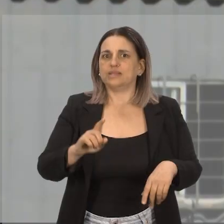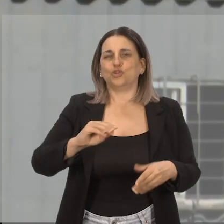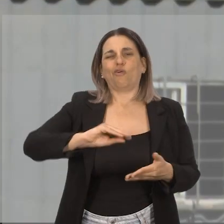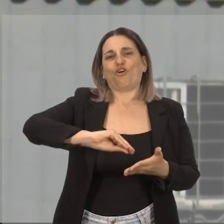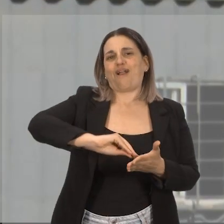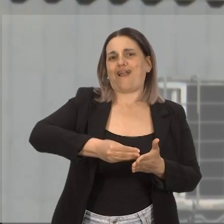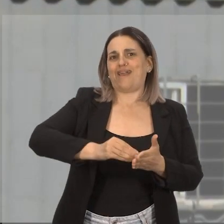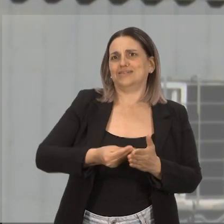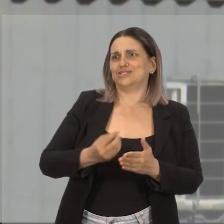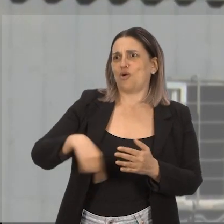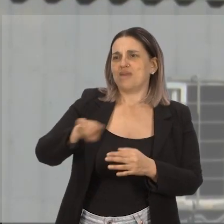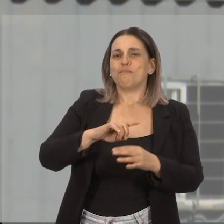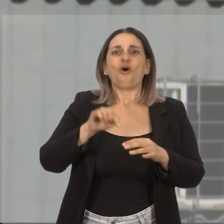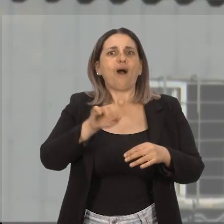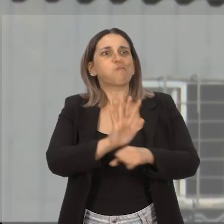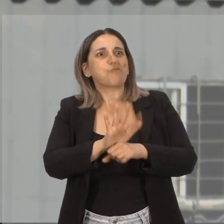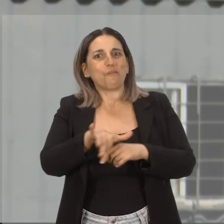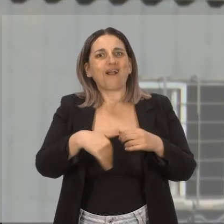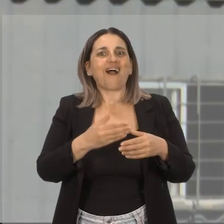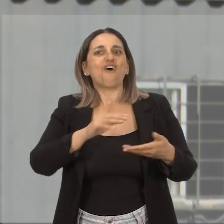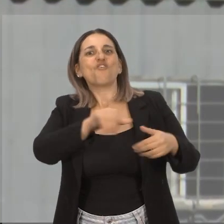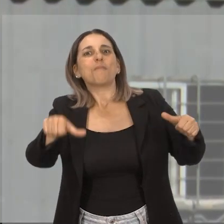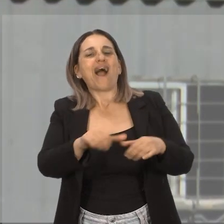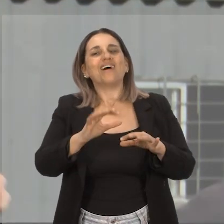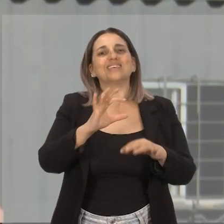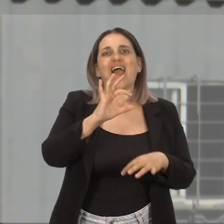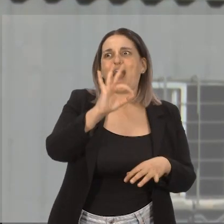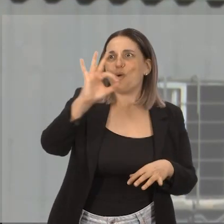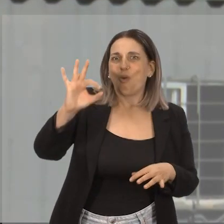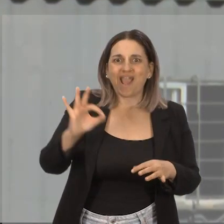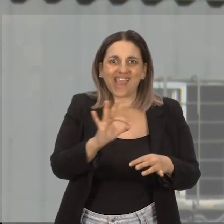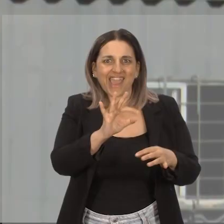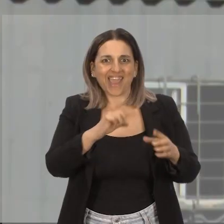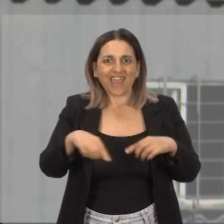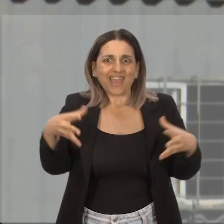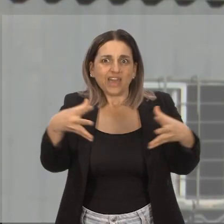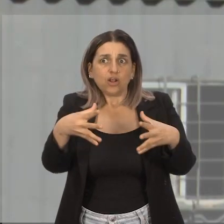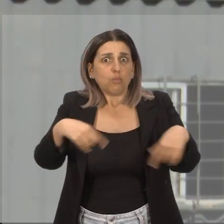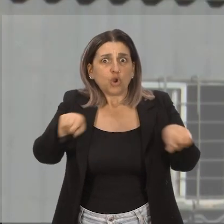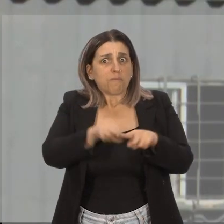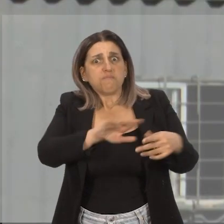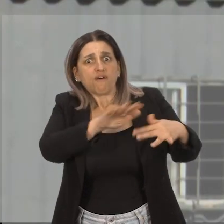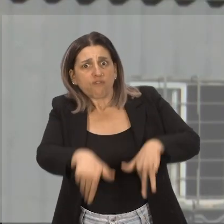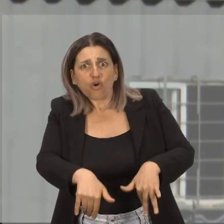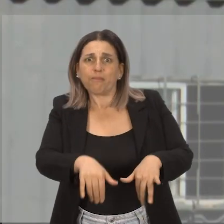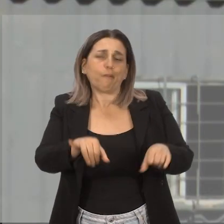de los quesos, un queso gruyer lleno de agujeros, un sistema financiero, un sistema tributario. Entonces, en el momento que uno